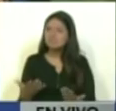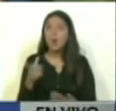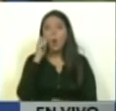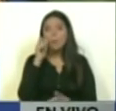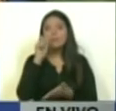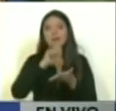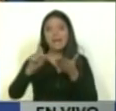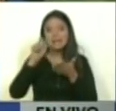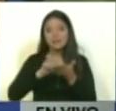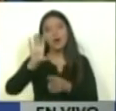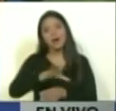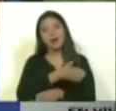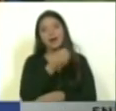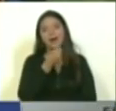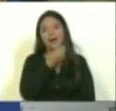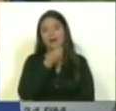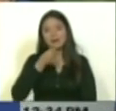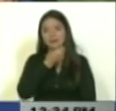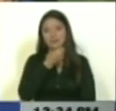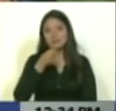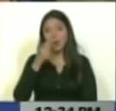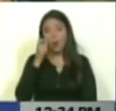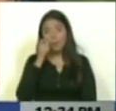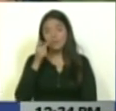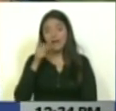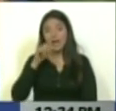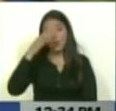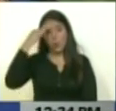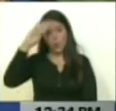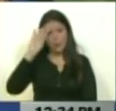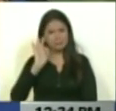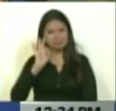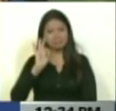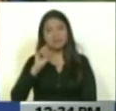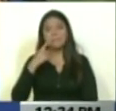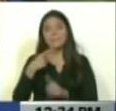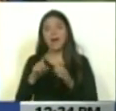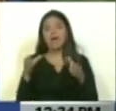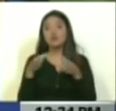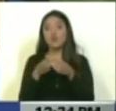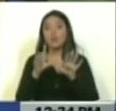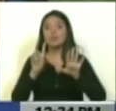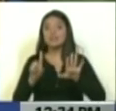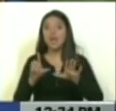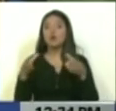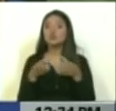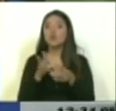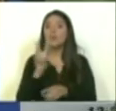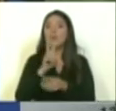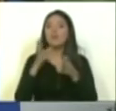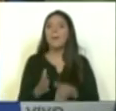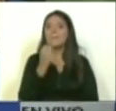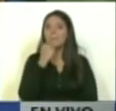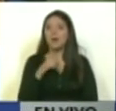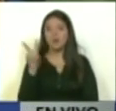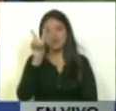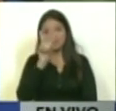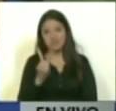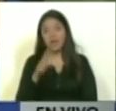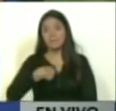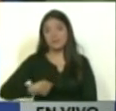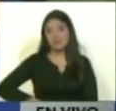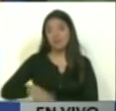también percusionista Joe Cuba, en un sexteto también con ese grupo venezolano Mango de Venezuela. Ya el presidente lo